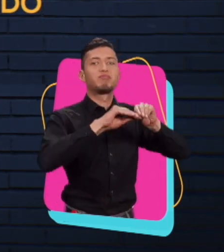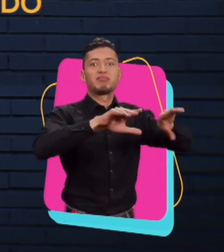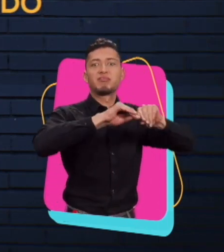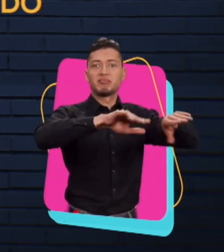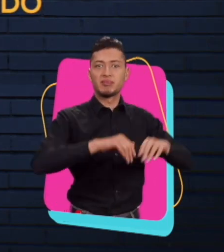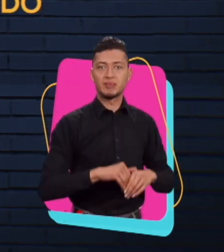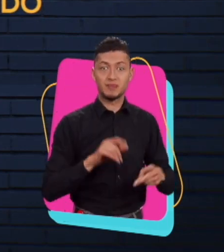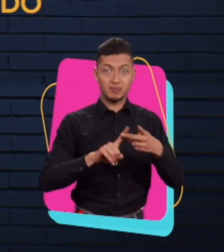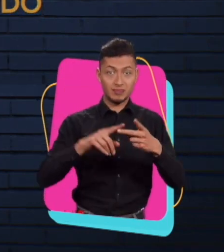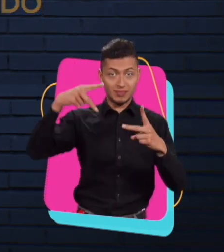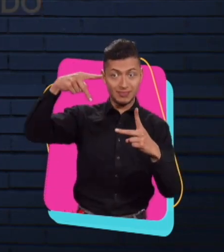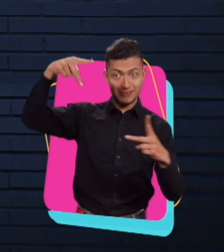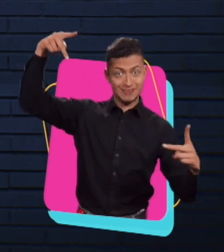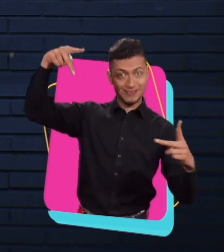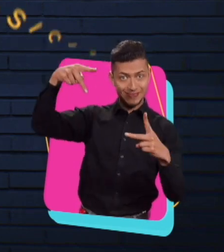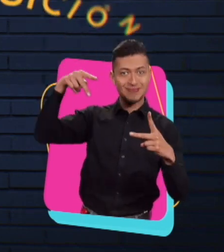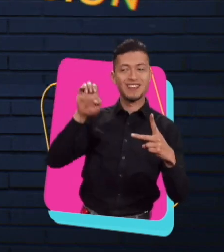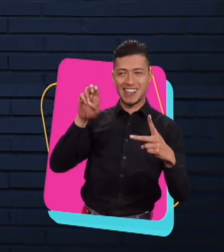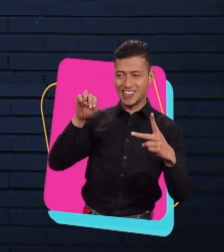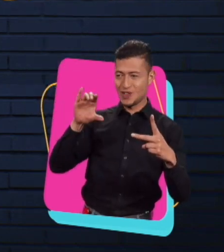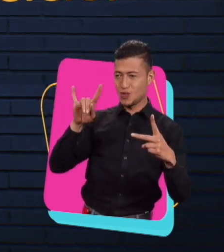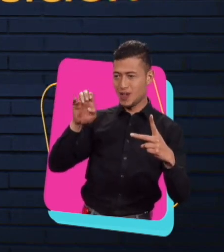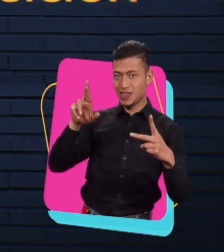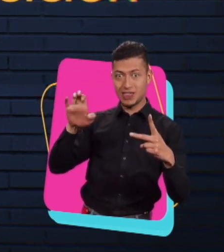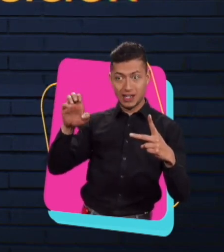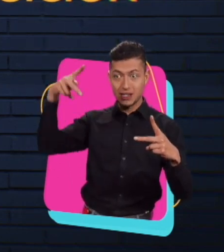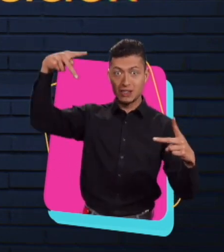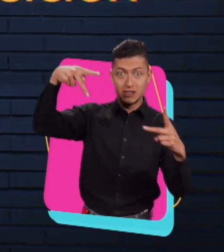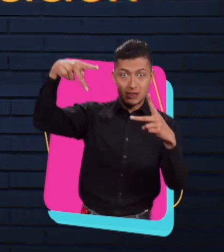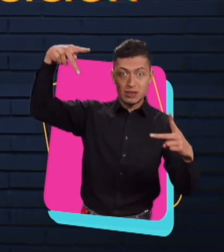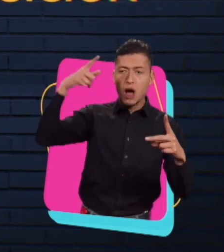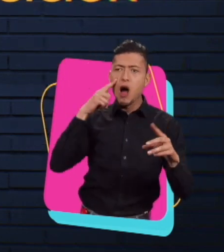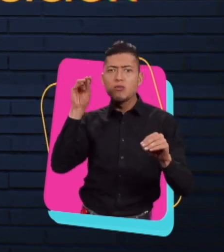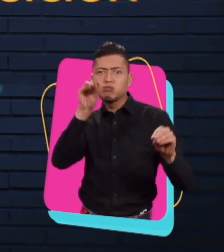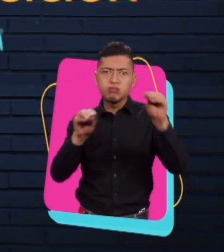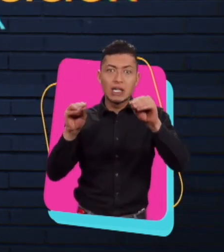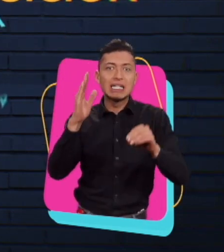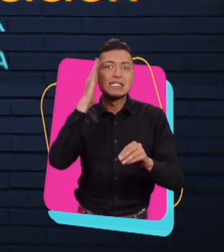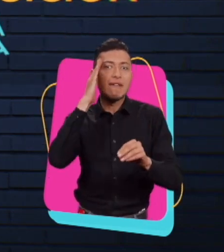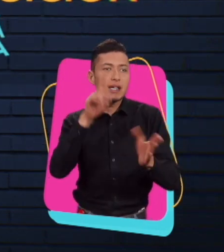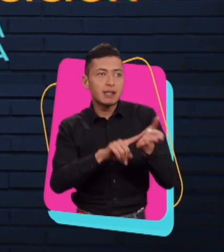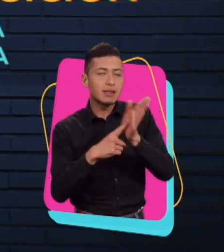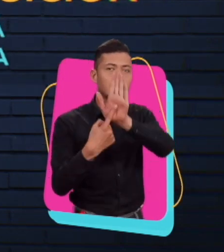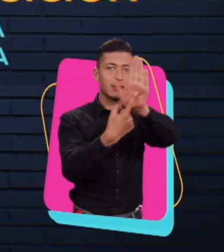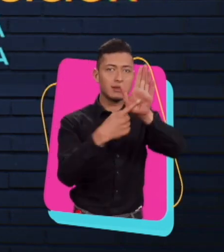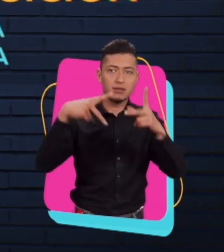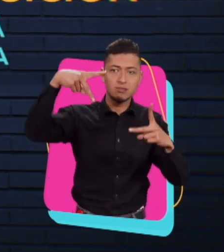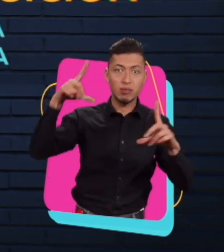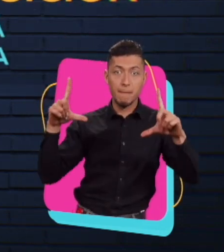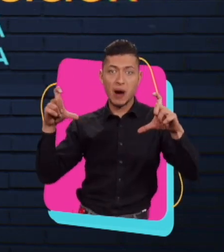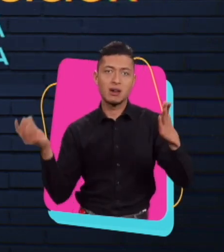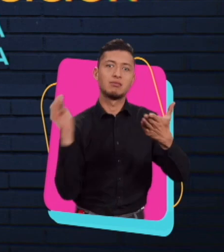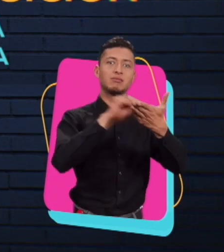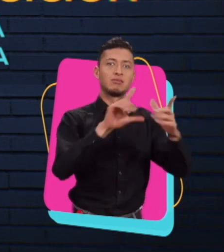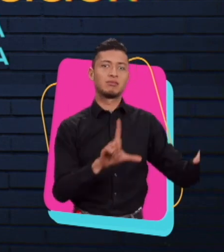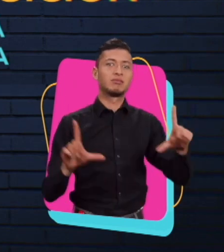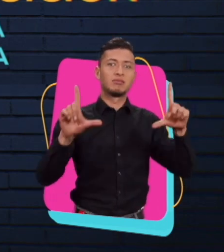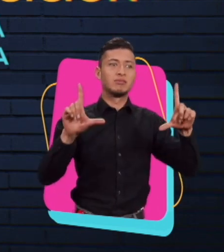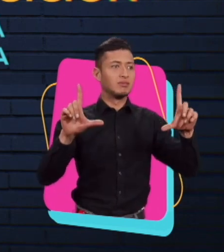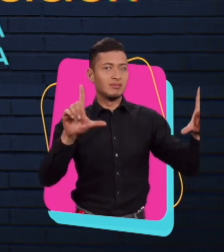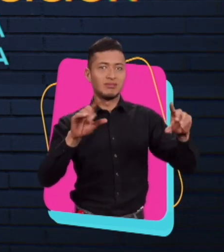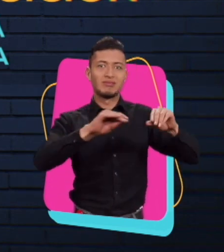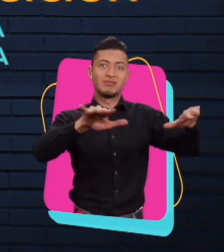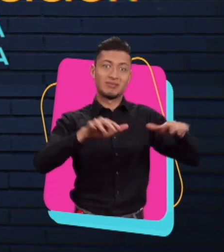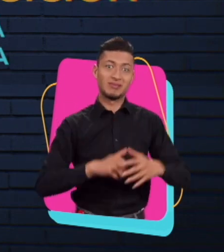sucediendo en la pantalla. El encuadre es el tamaño del plano y junto con la composición sirven para saber cómo se verá la imagen